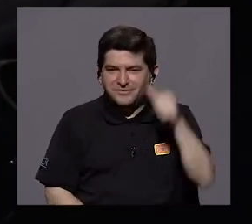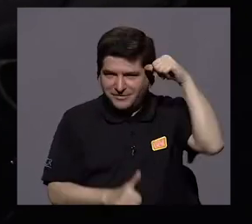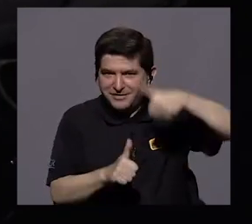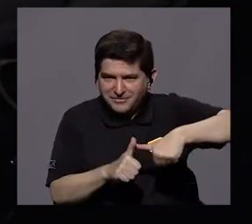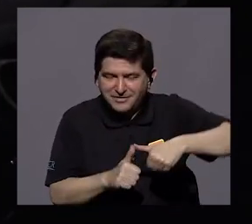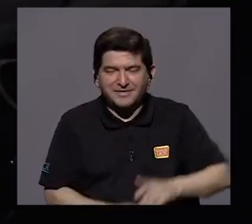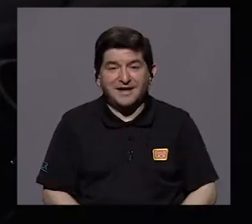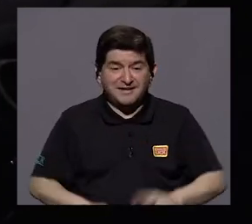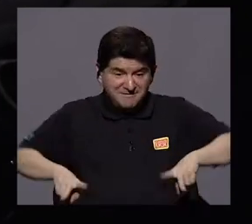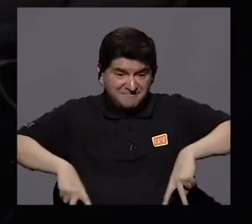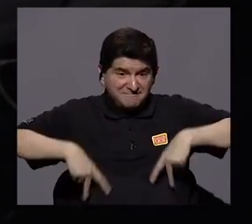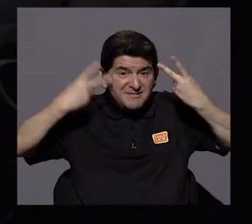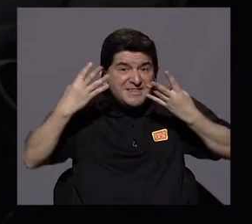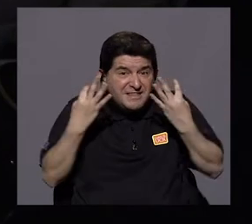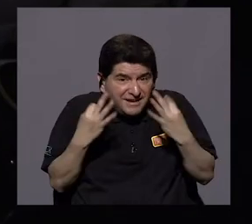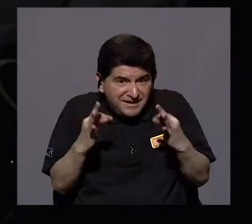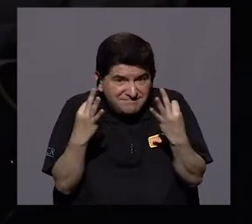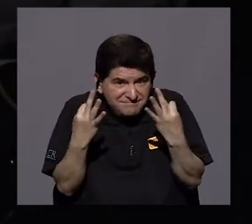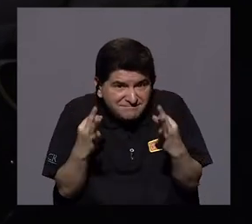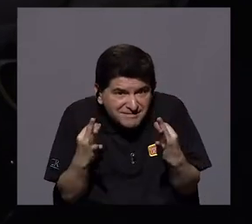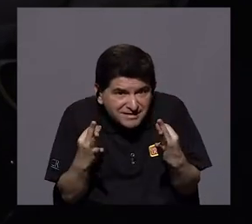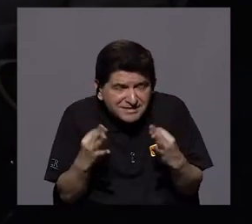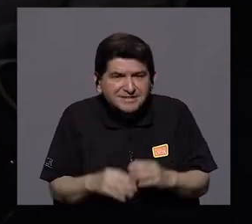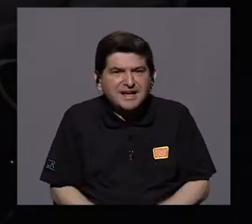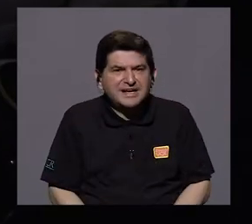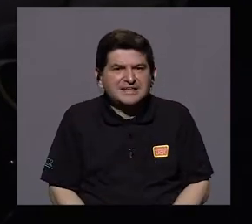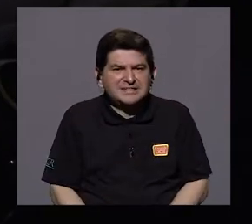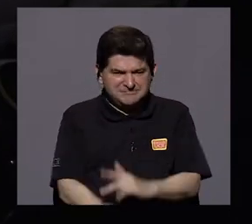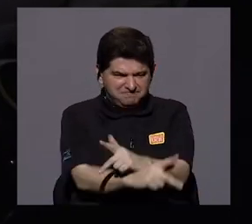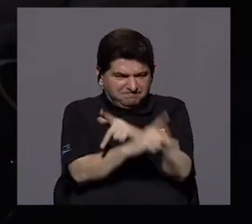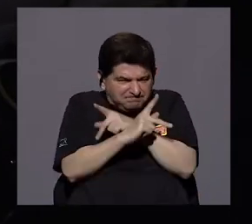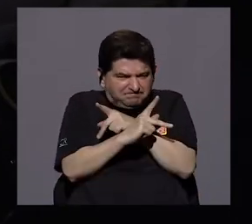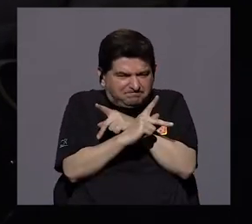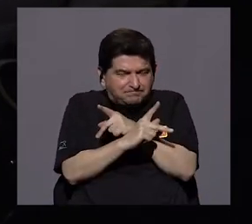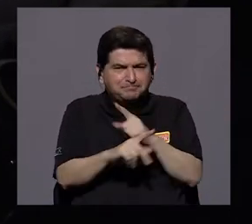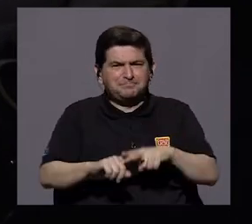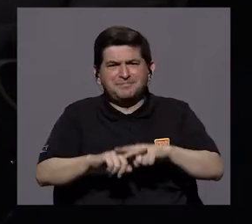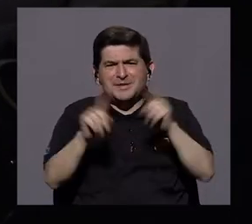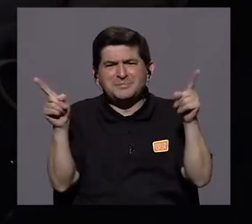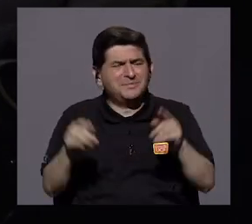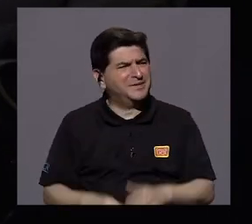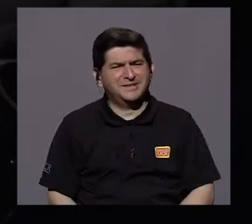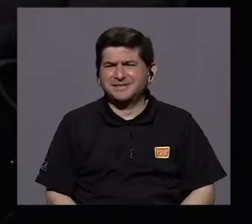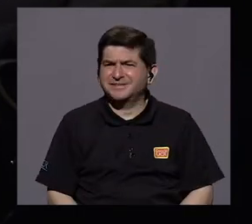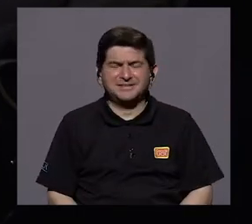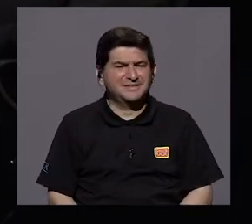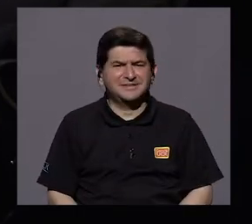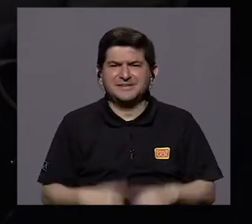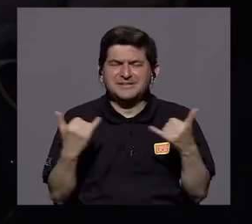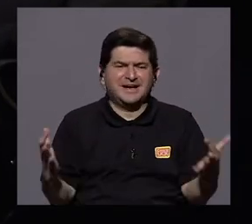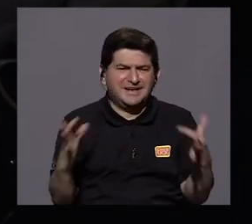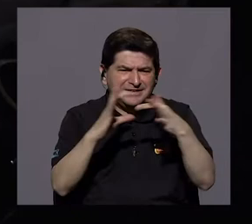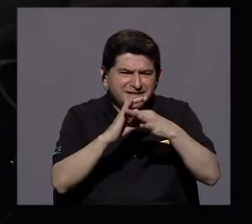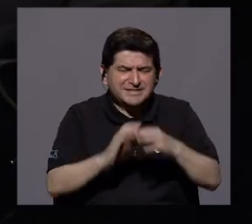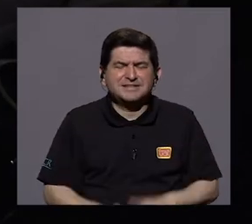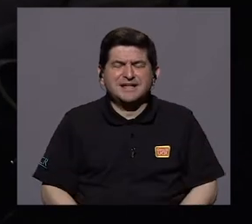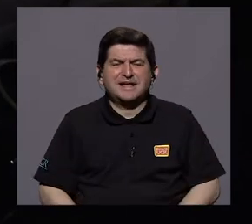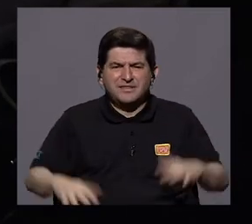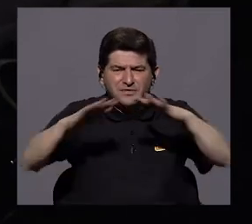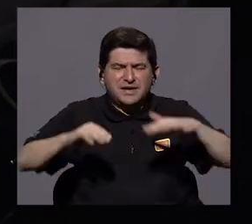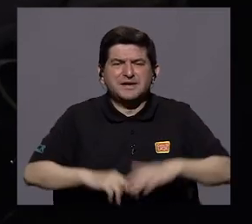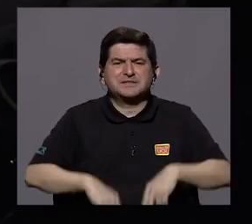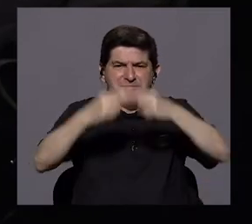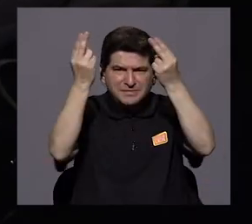porque nuestra vida, aunque tratemos de blindarla, está muy hecha en la vida